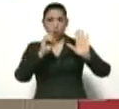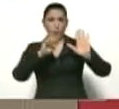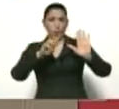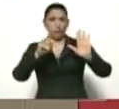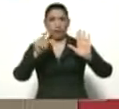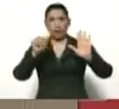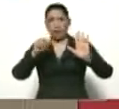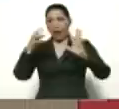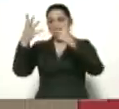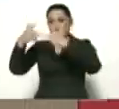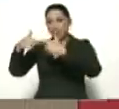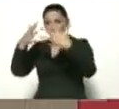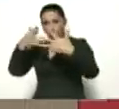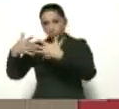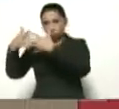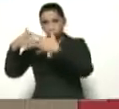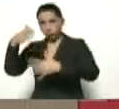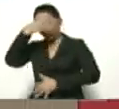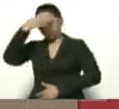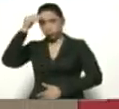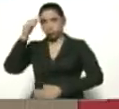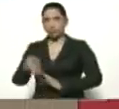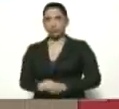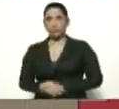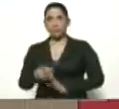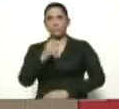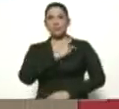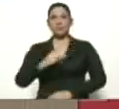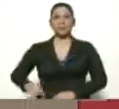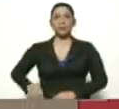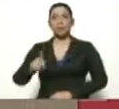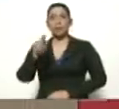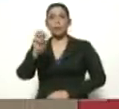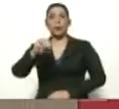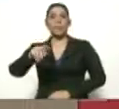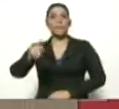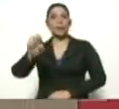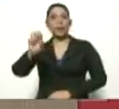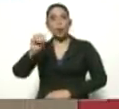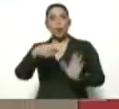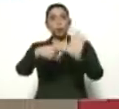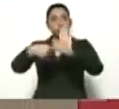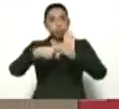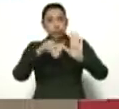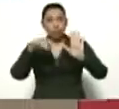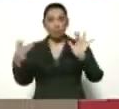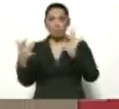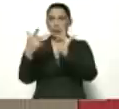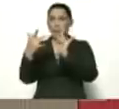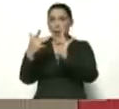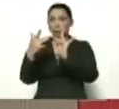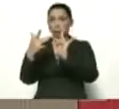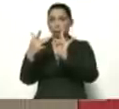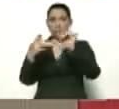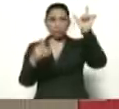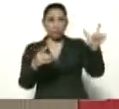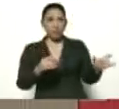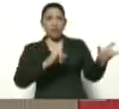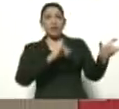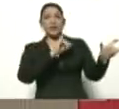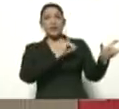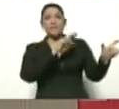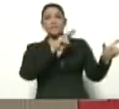administración de donald trump y con la oficina del vicepresidente de maicon pero queda plenamente demostrada la relación entre iván simonovis